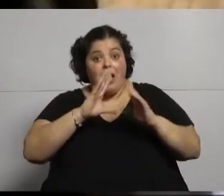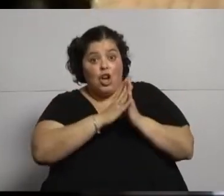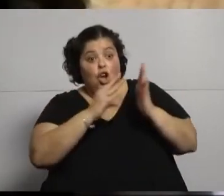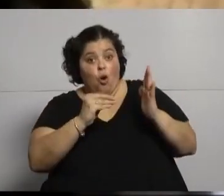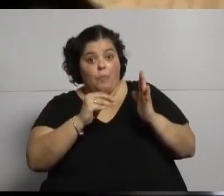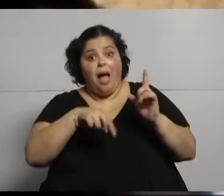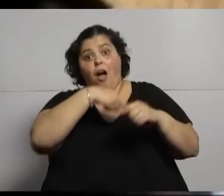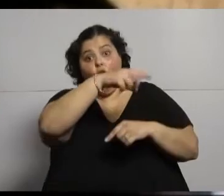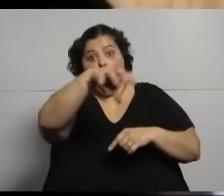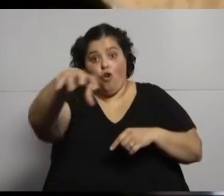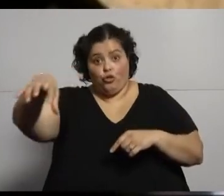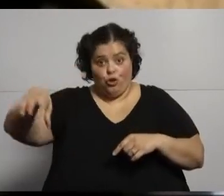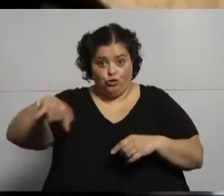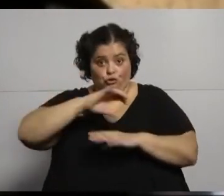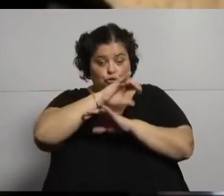de la ciudad.